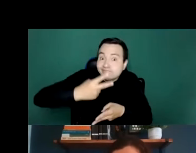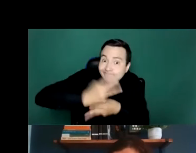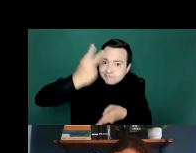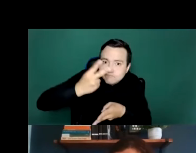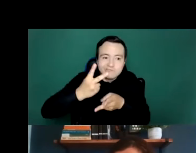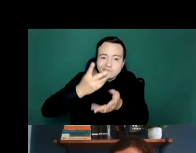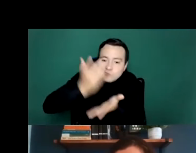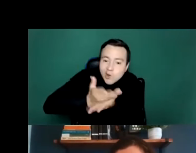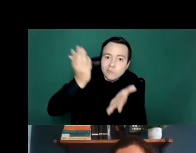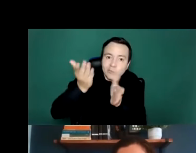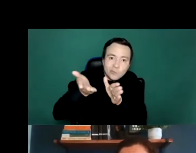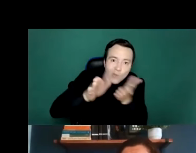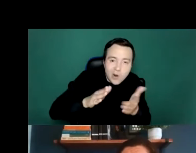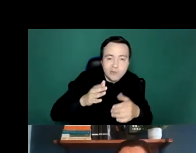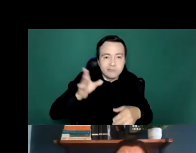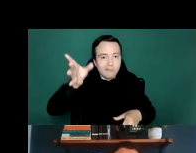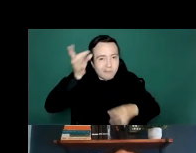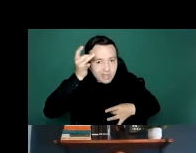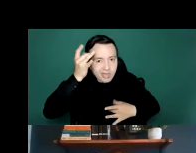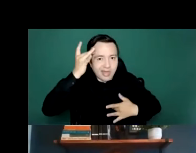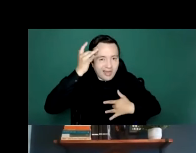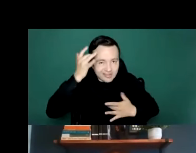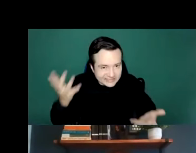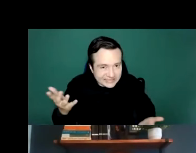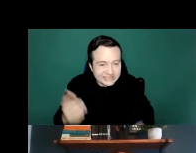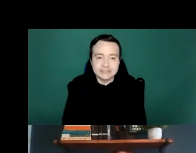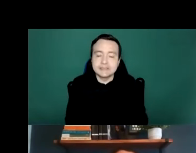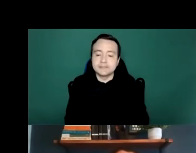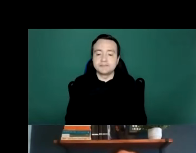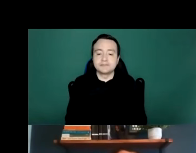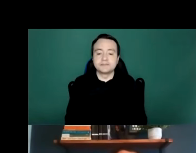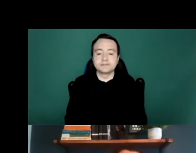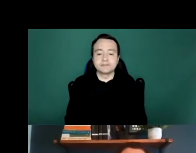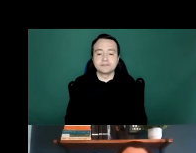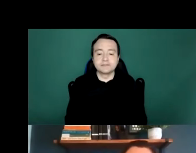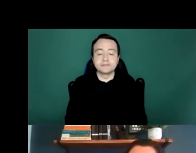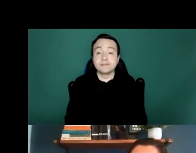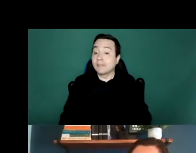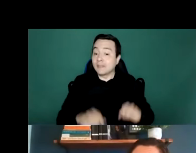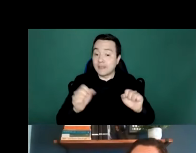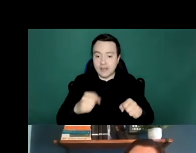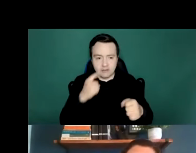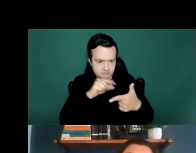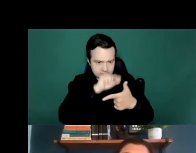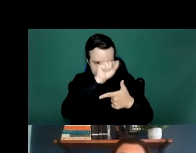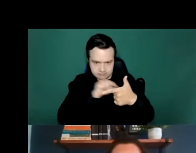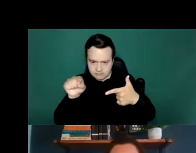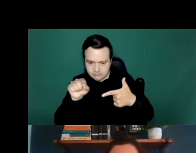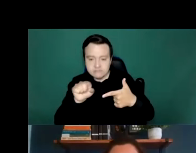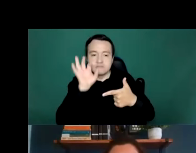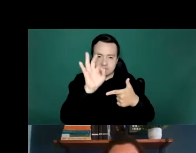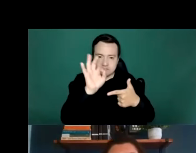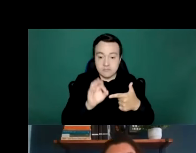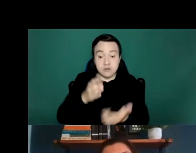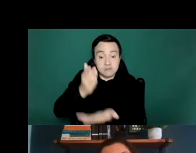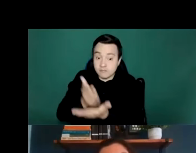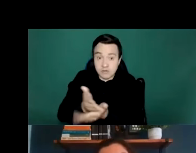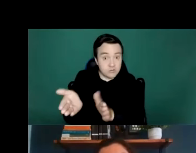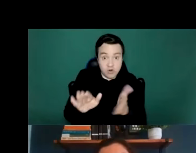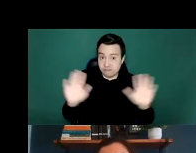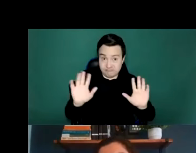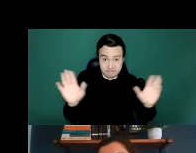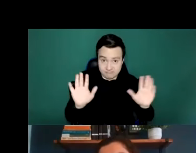servicios de salud. En efecto, cuando uno trata de cruzar ambas variables, tanto la de mortalidad evitable como también así la